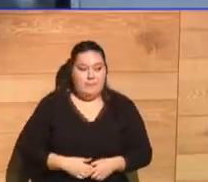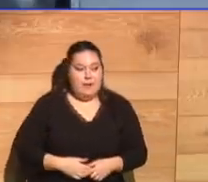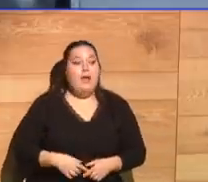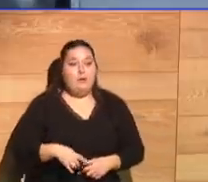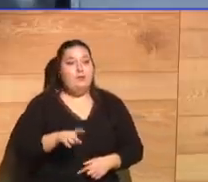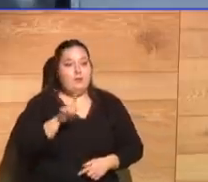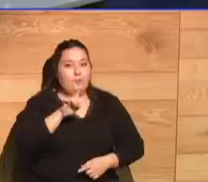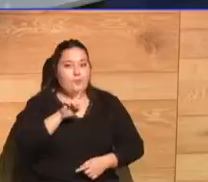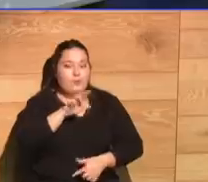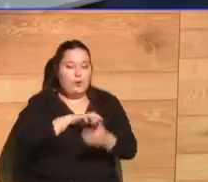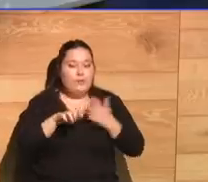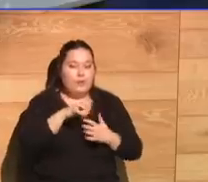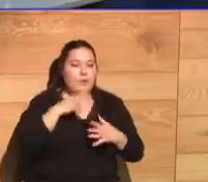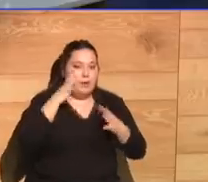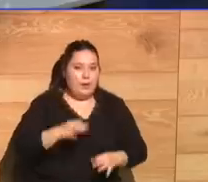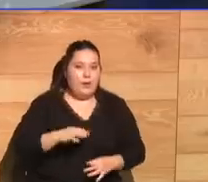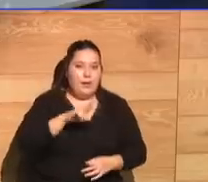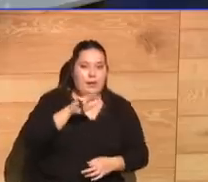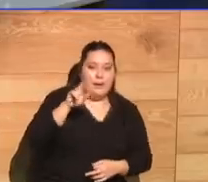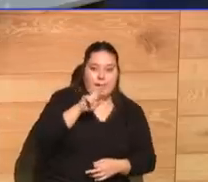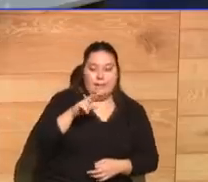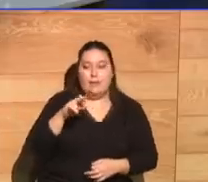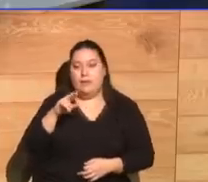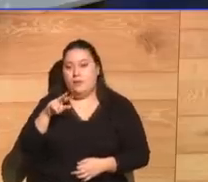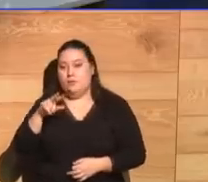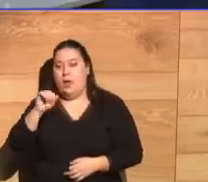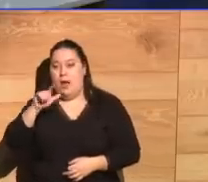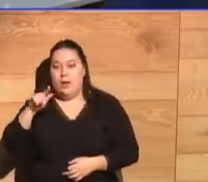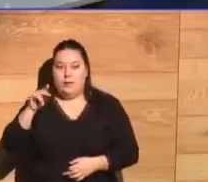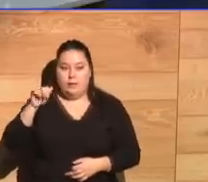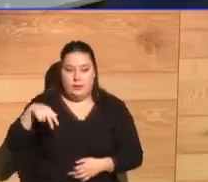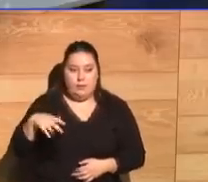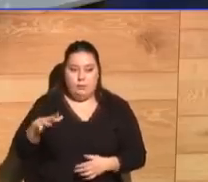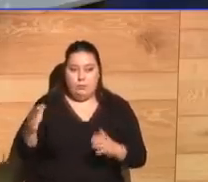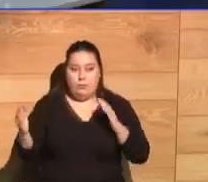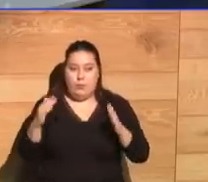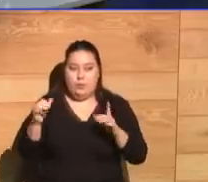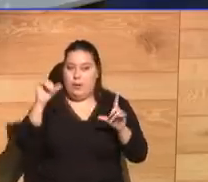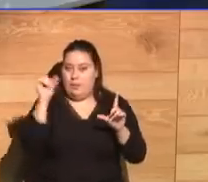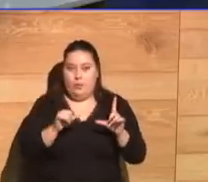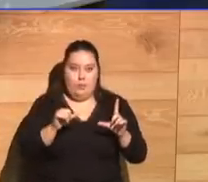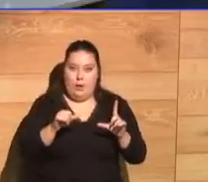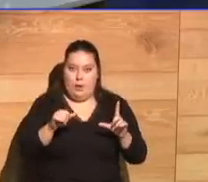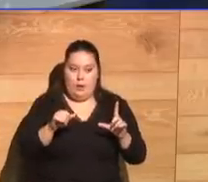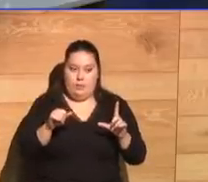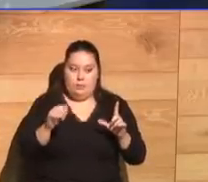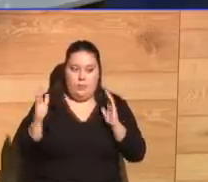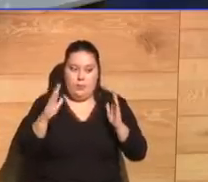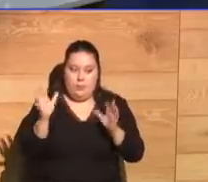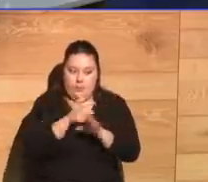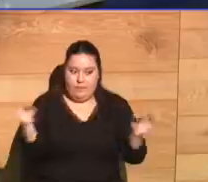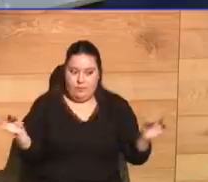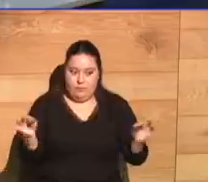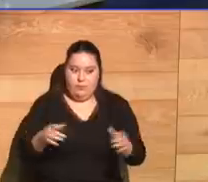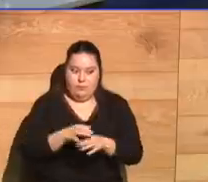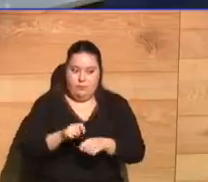conflicto real entre Richard Donner y los Alkin, es cuando la película se rompe, digamos, ¿no? Bueno, tiene que ver precisamente con cómo se